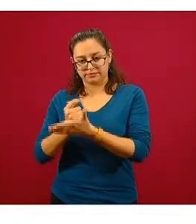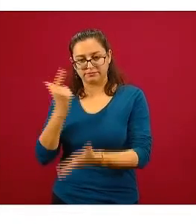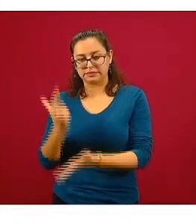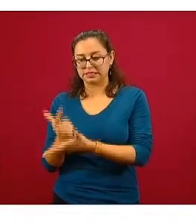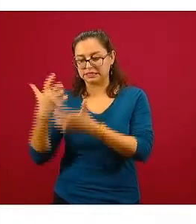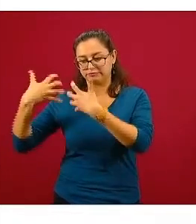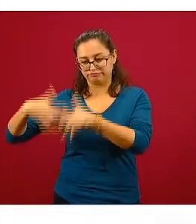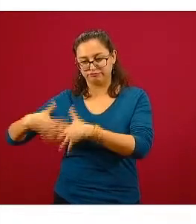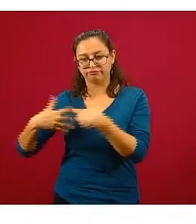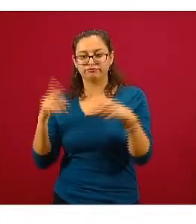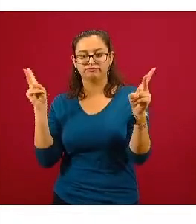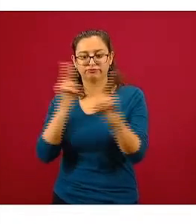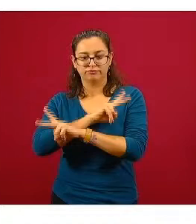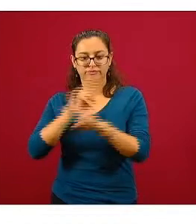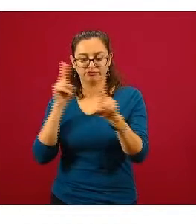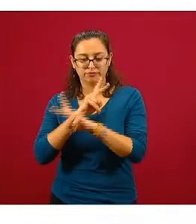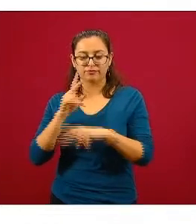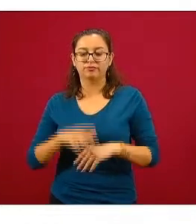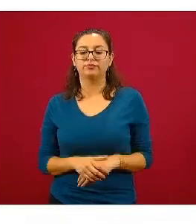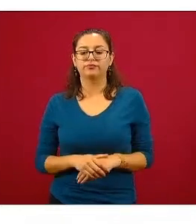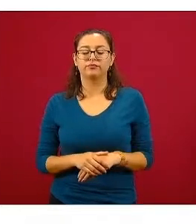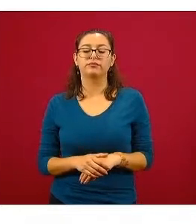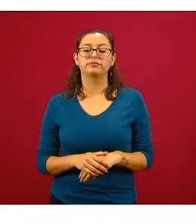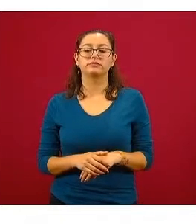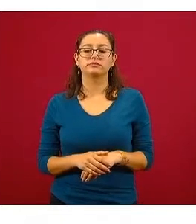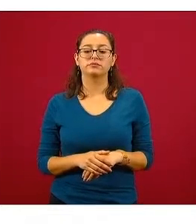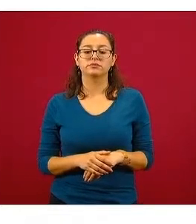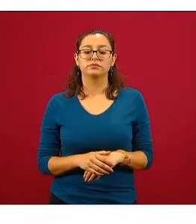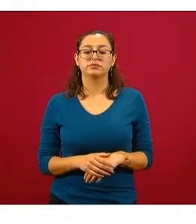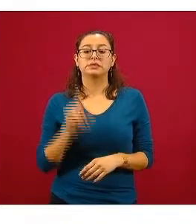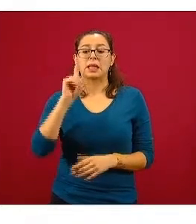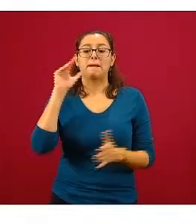intensivos. Hemos tenido hasta el día de hoy